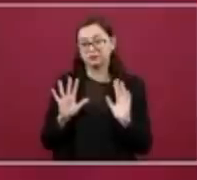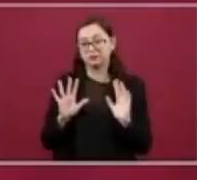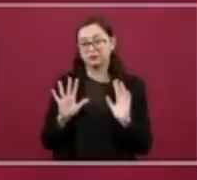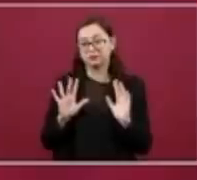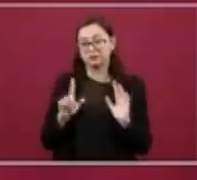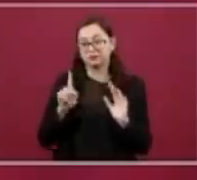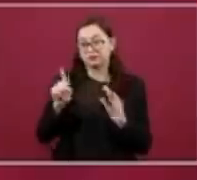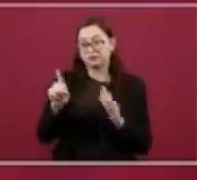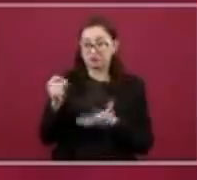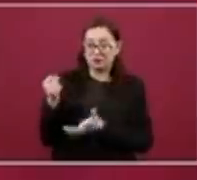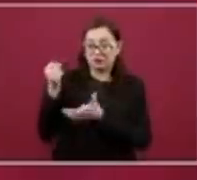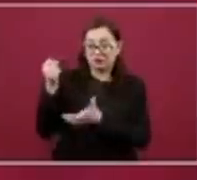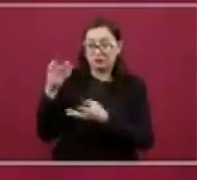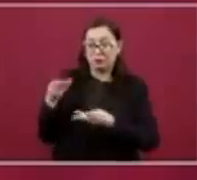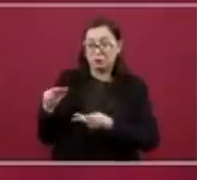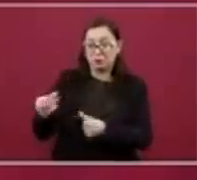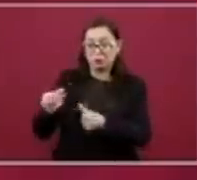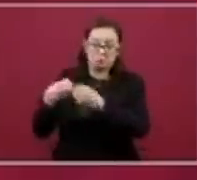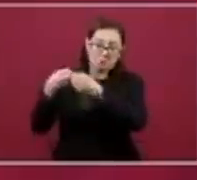esa inversión.